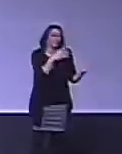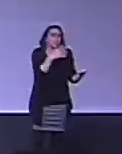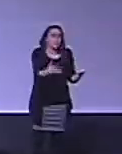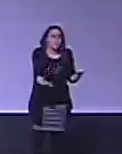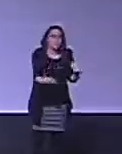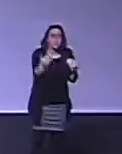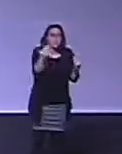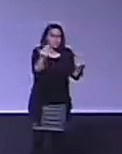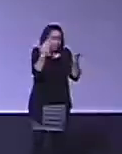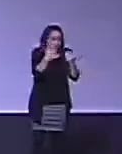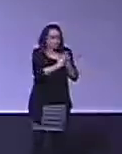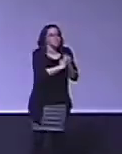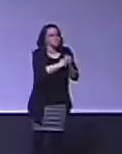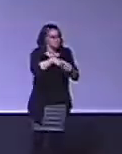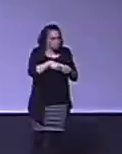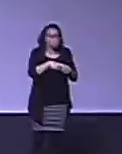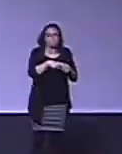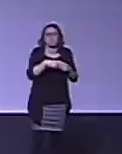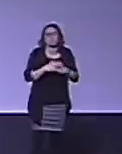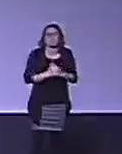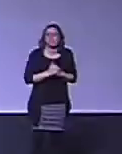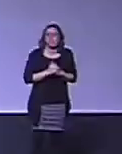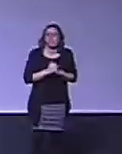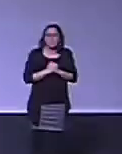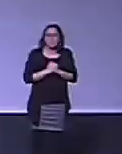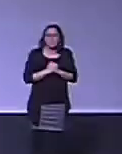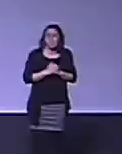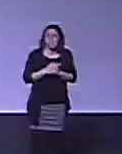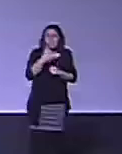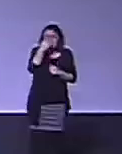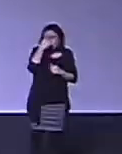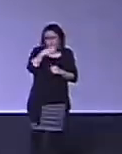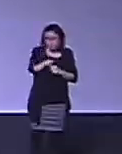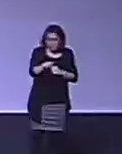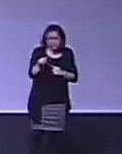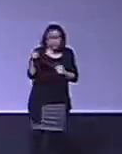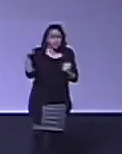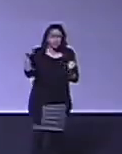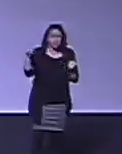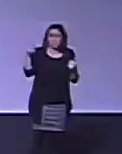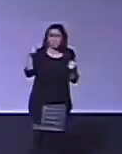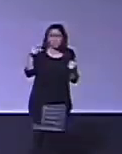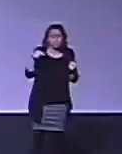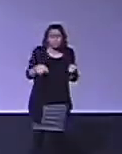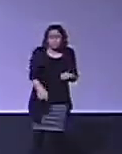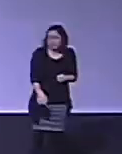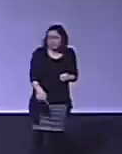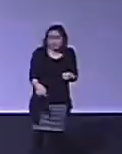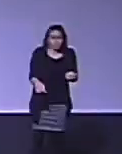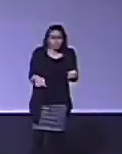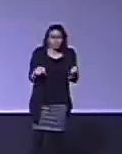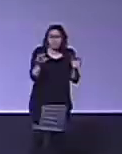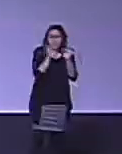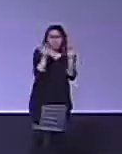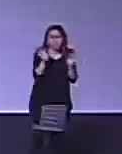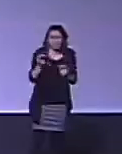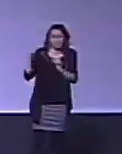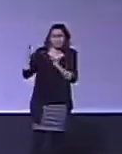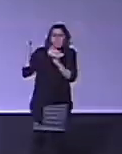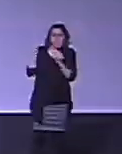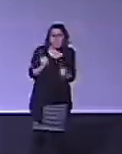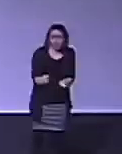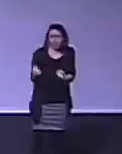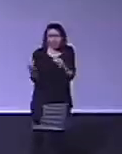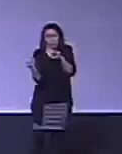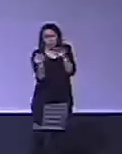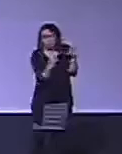duzuelako. Jakin badakigu urtetan segurazki herri honek ez zaituela ba, merezi zenuten atentzioa